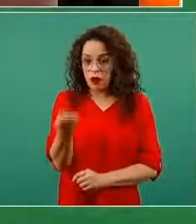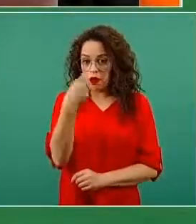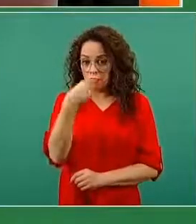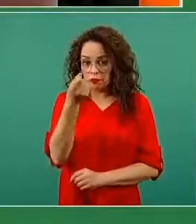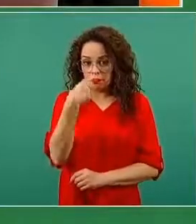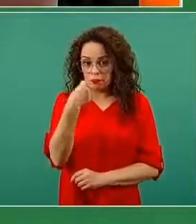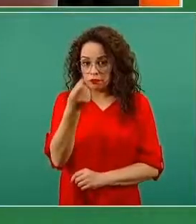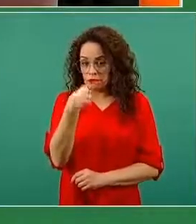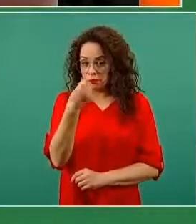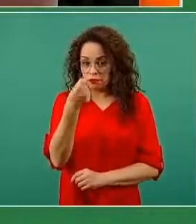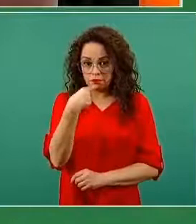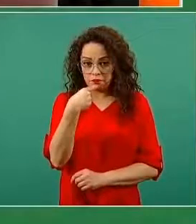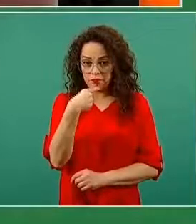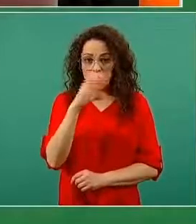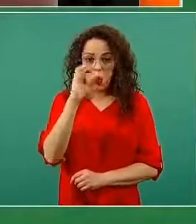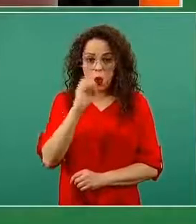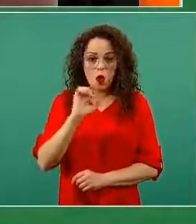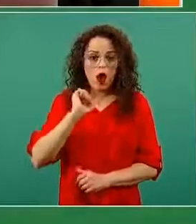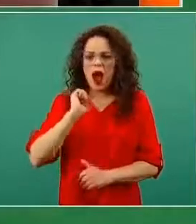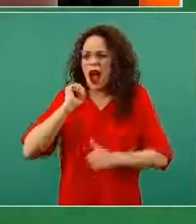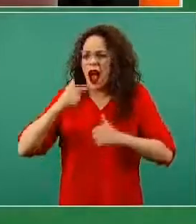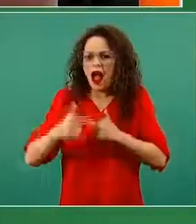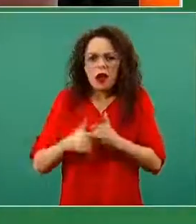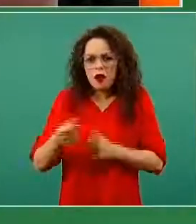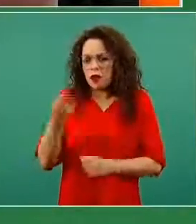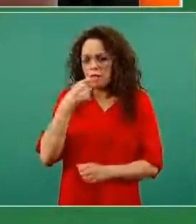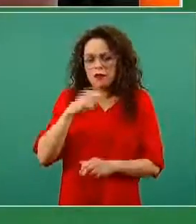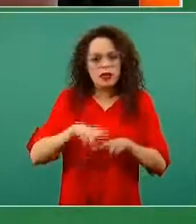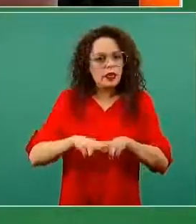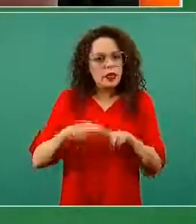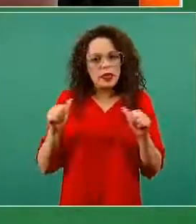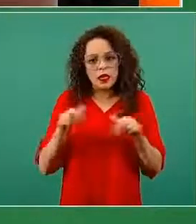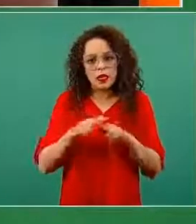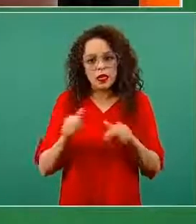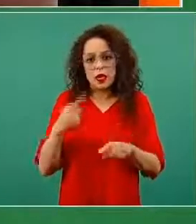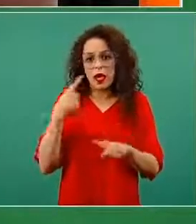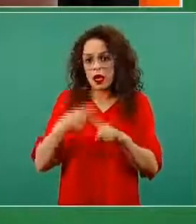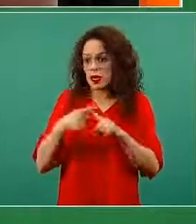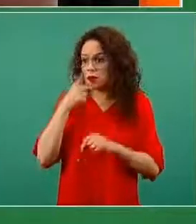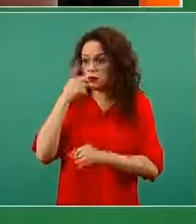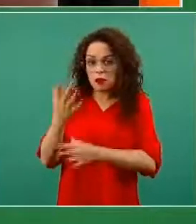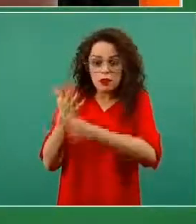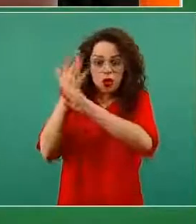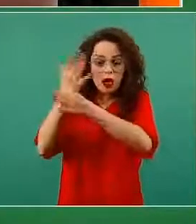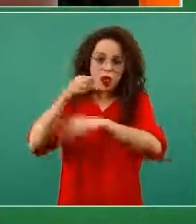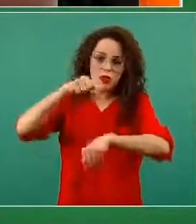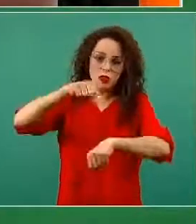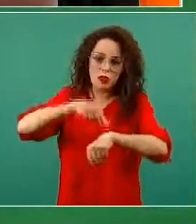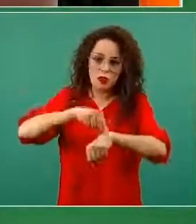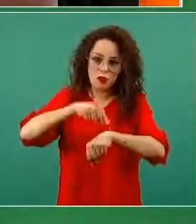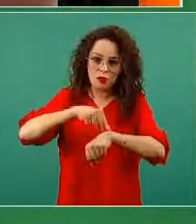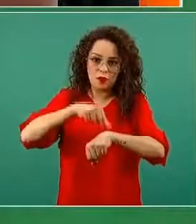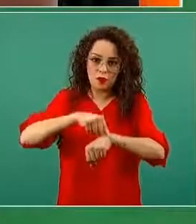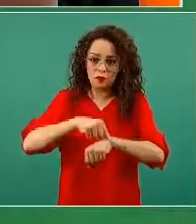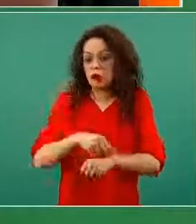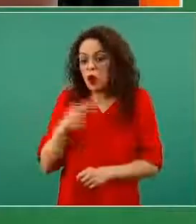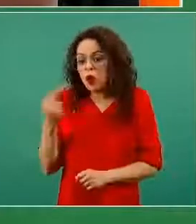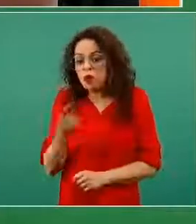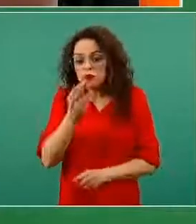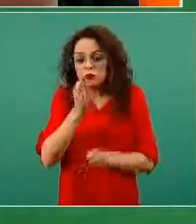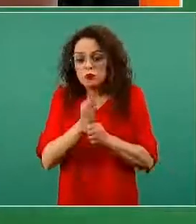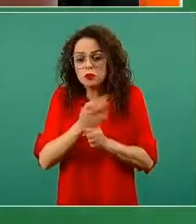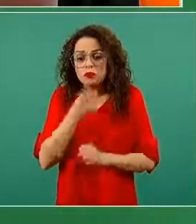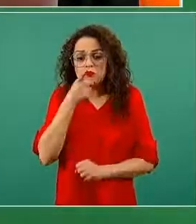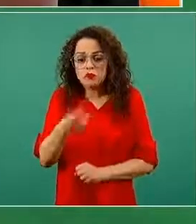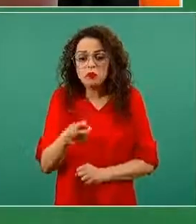o aplicársele ningún medicamento por indicaciones médicas. ¿Qué tanto, ustedes acaban de decir que obviamente van